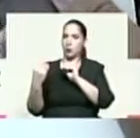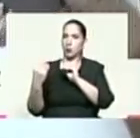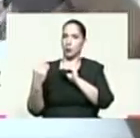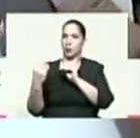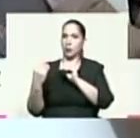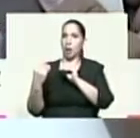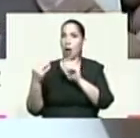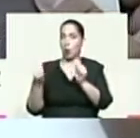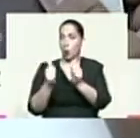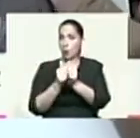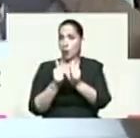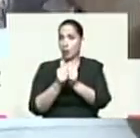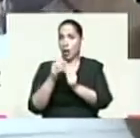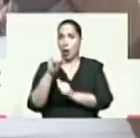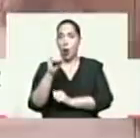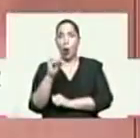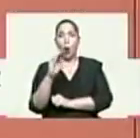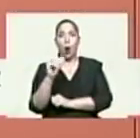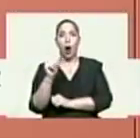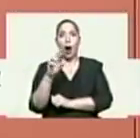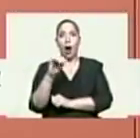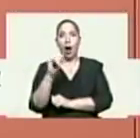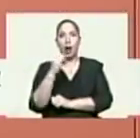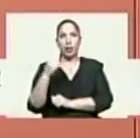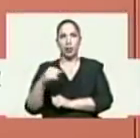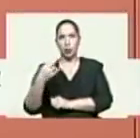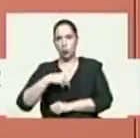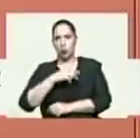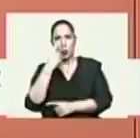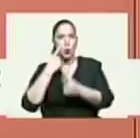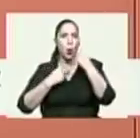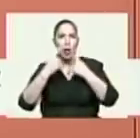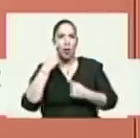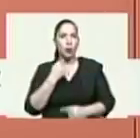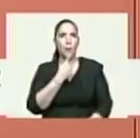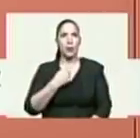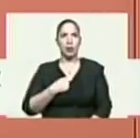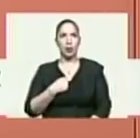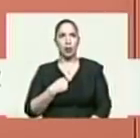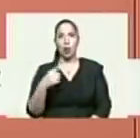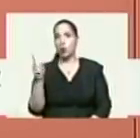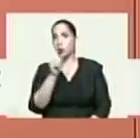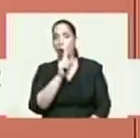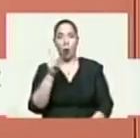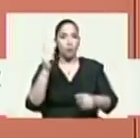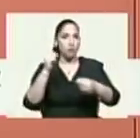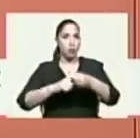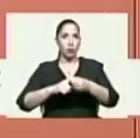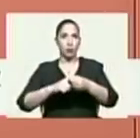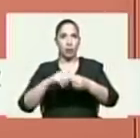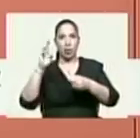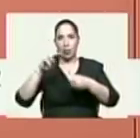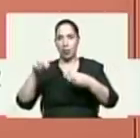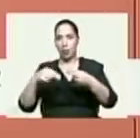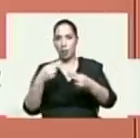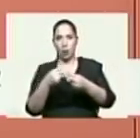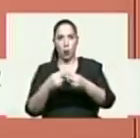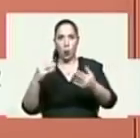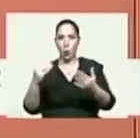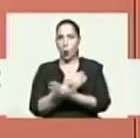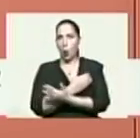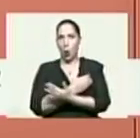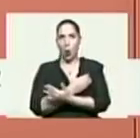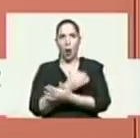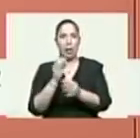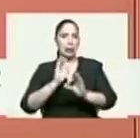Ocariz. Hablamos en la Casa Nauco de la ciudad de Caracas. Y llorando me dijo que él no está involucrado en ningún tipo de golpes de Estado, en